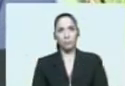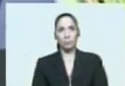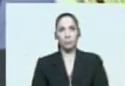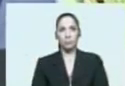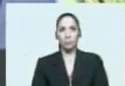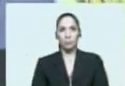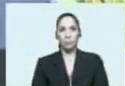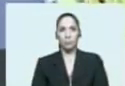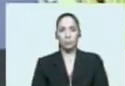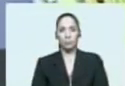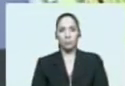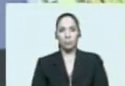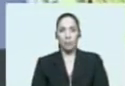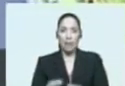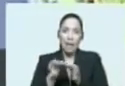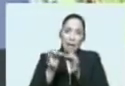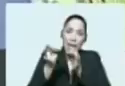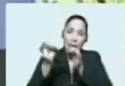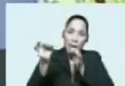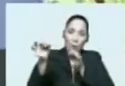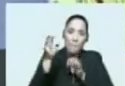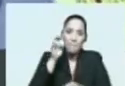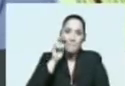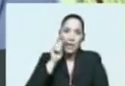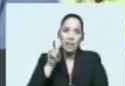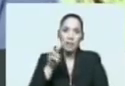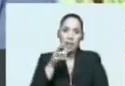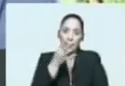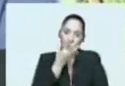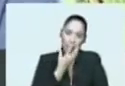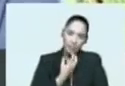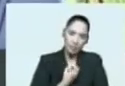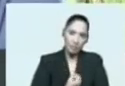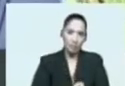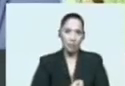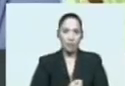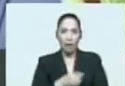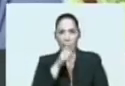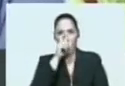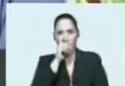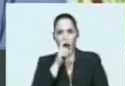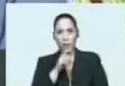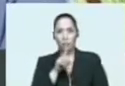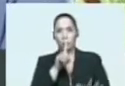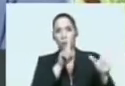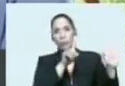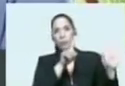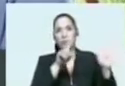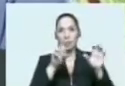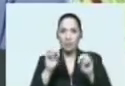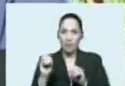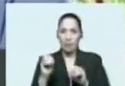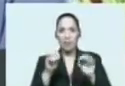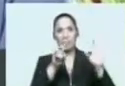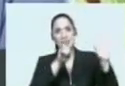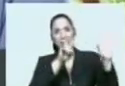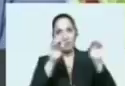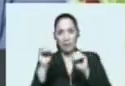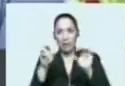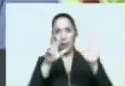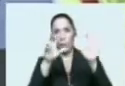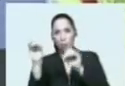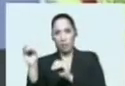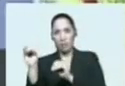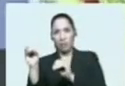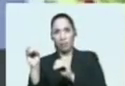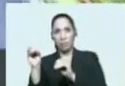qué lejos se veía en esos tristes años de los 70 y de los 80 y veo